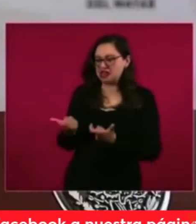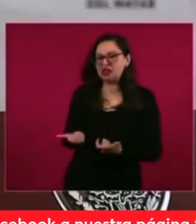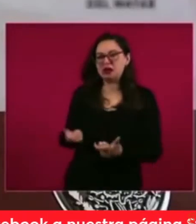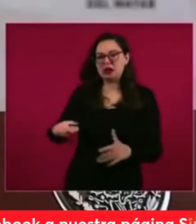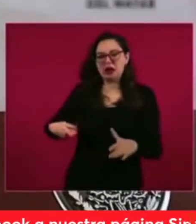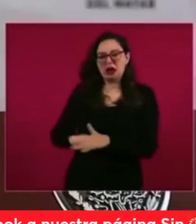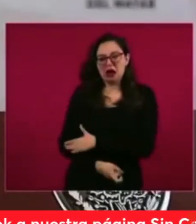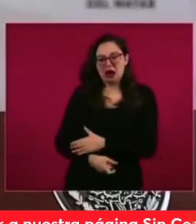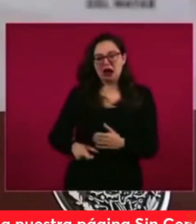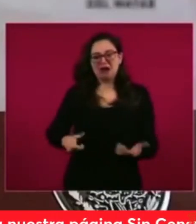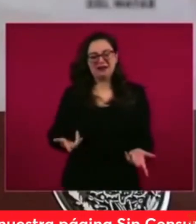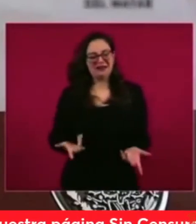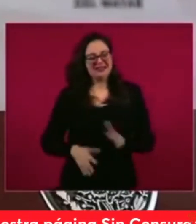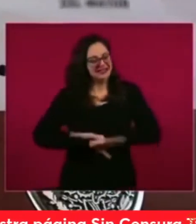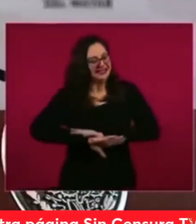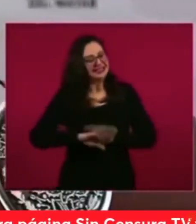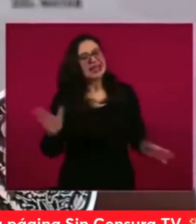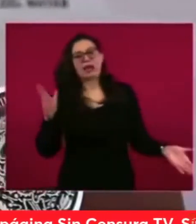un periodismo